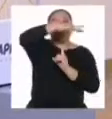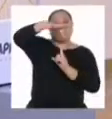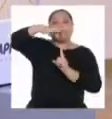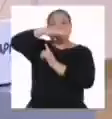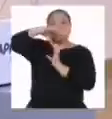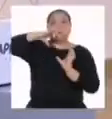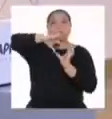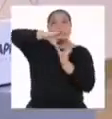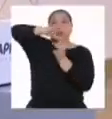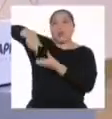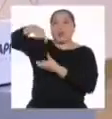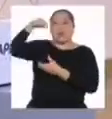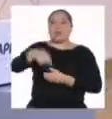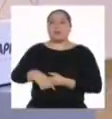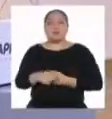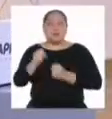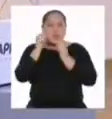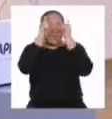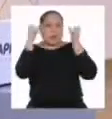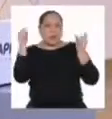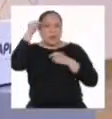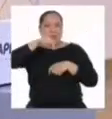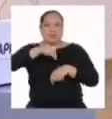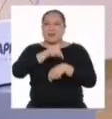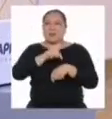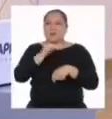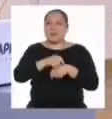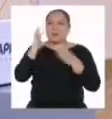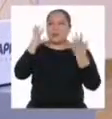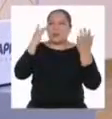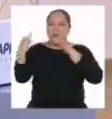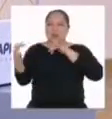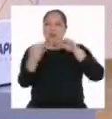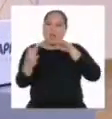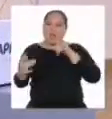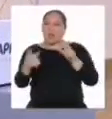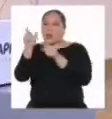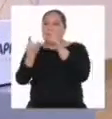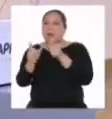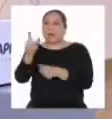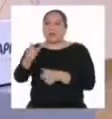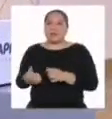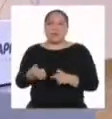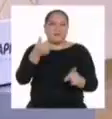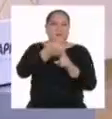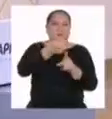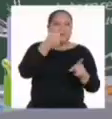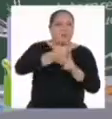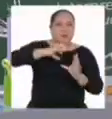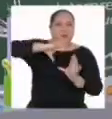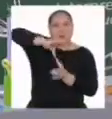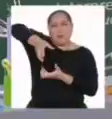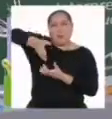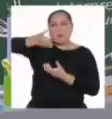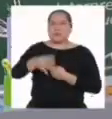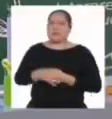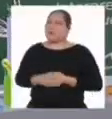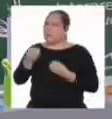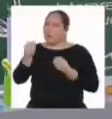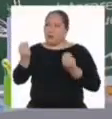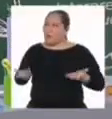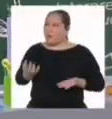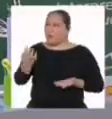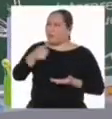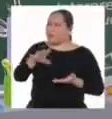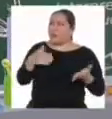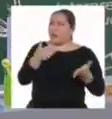Es increíble cómo en estos tiempos pareciera que hubiese una guerra entre los seres humanos y nuestro propio planeta. ¿Cómo hemos